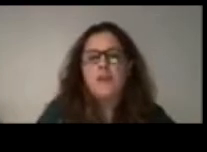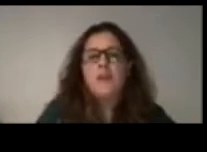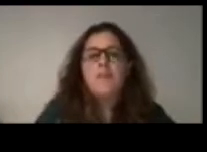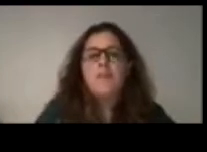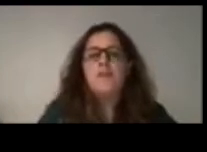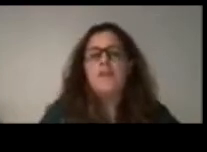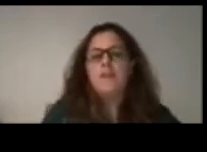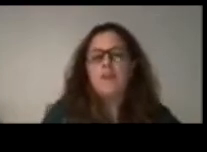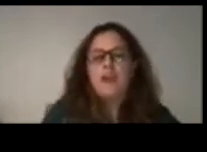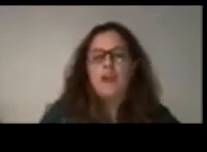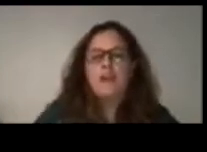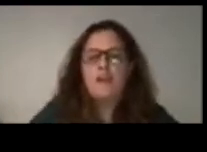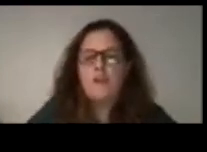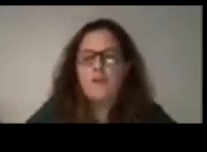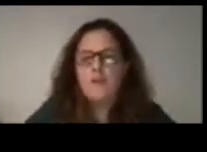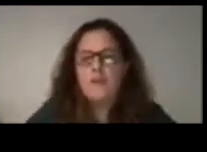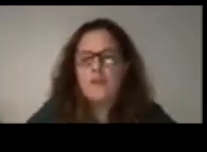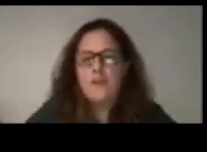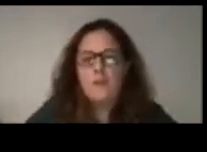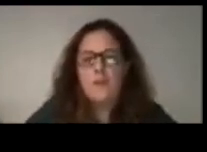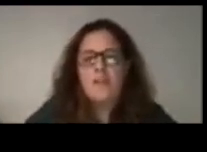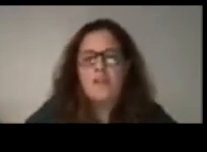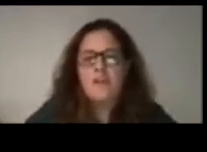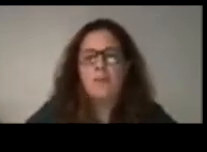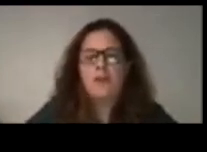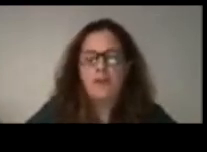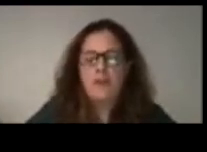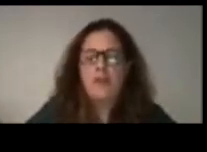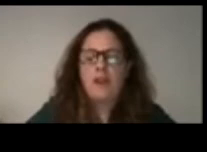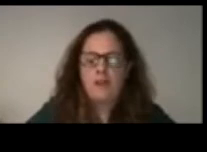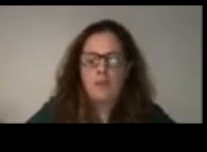5636-4636, y presencial en las distintas